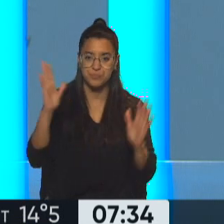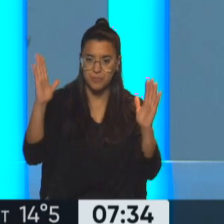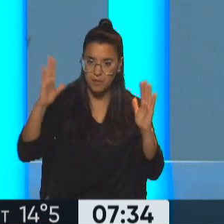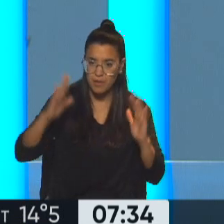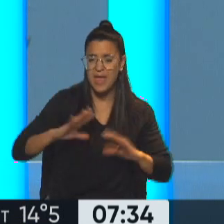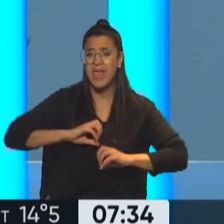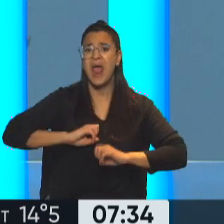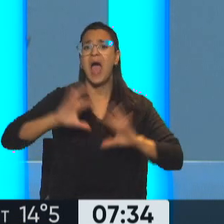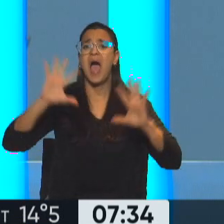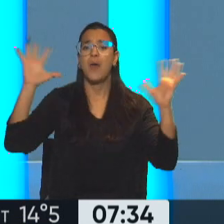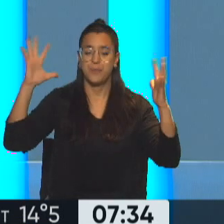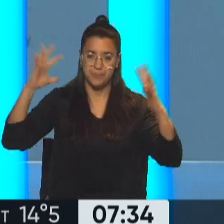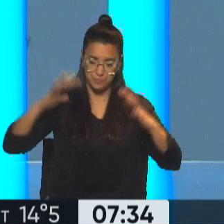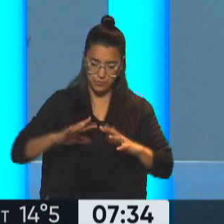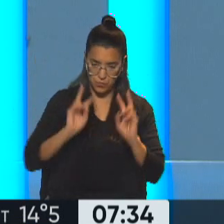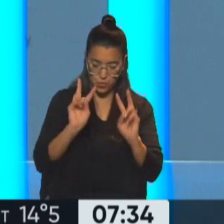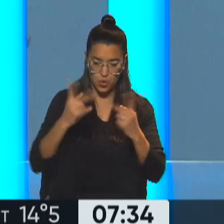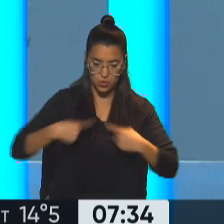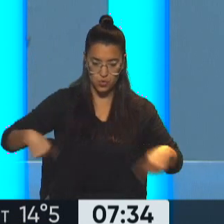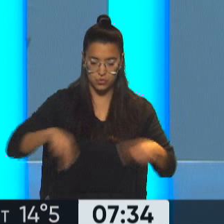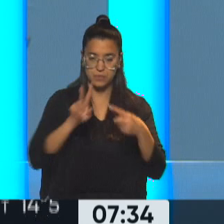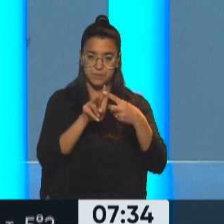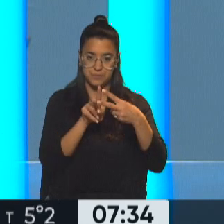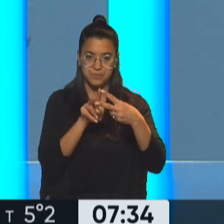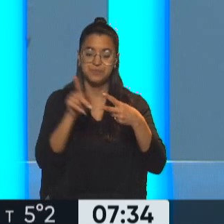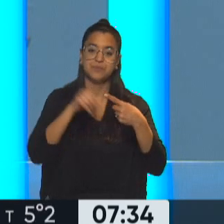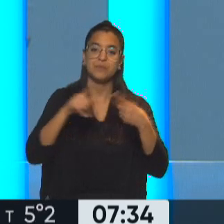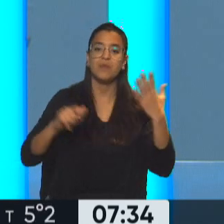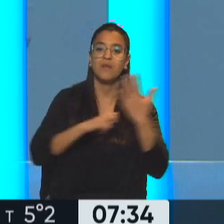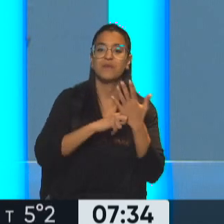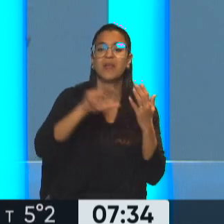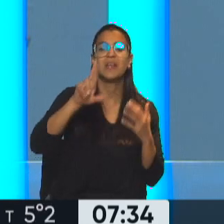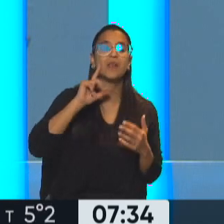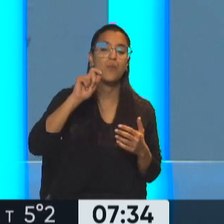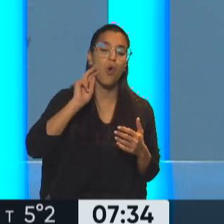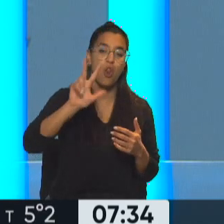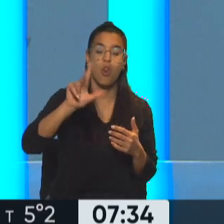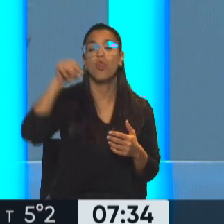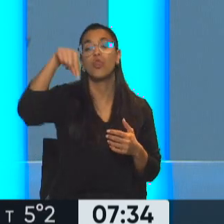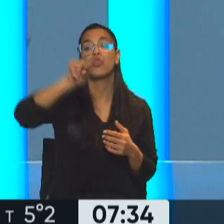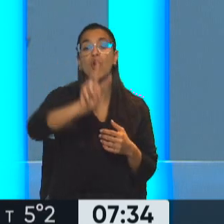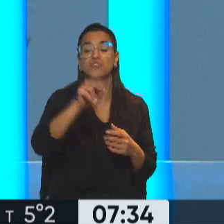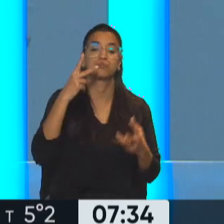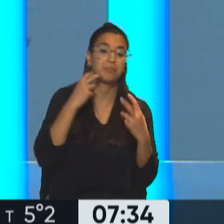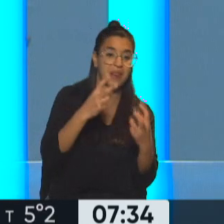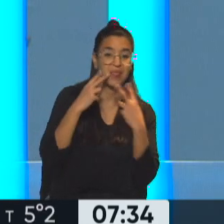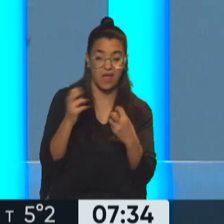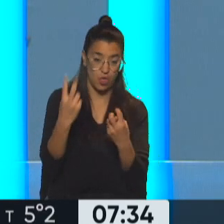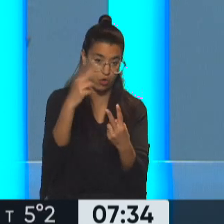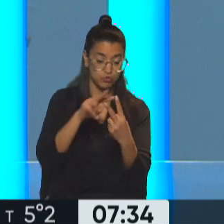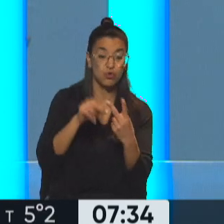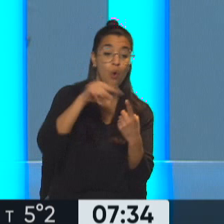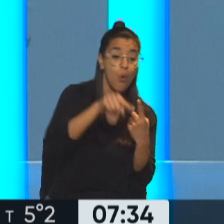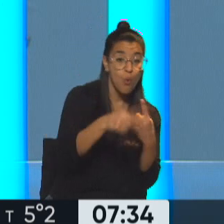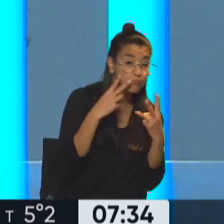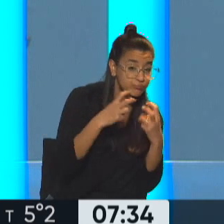el dramatismo a esa situación por dos razones fundamentales. La primera es que el fiscal Carlos Rívolo ayer ordenó dos peritajes. Uno de esos peritajes tiene